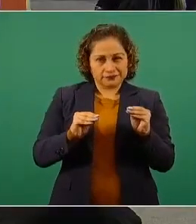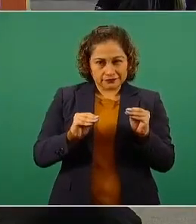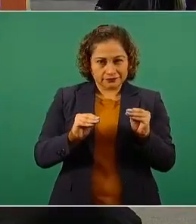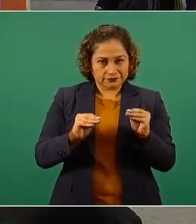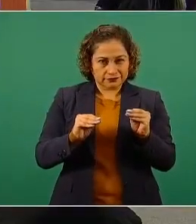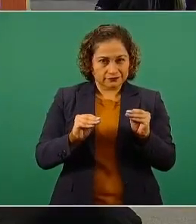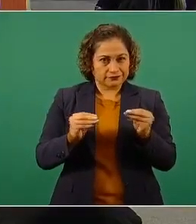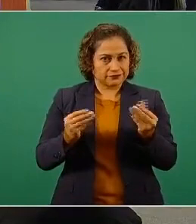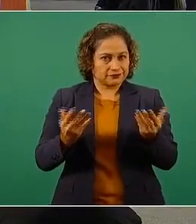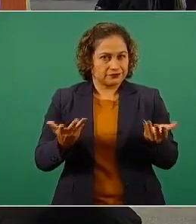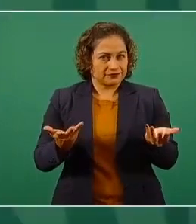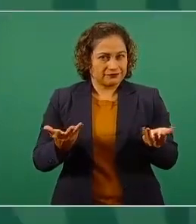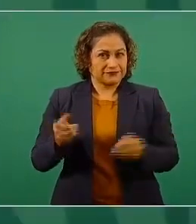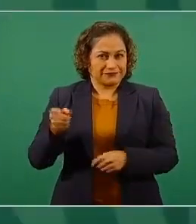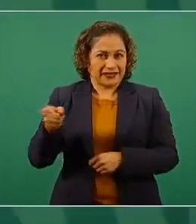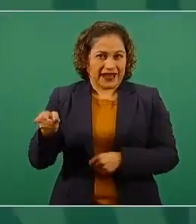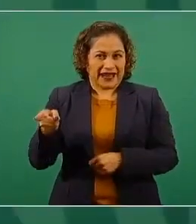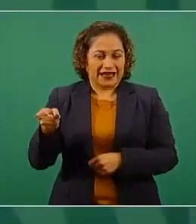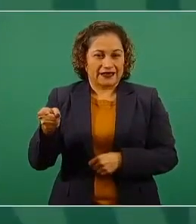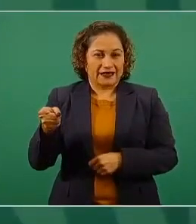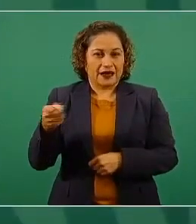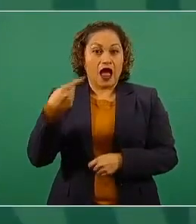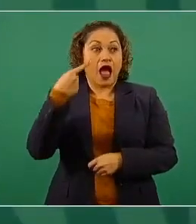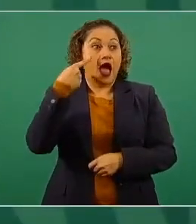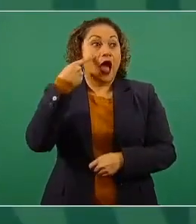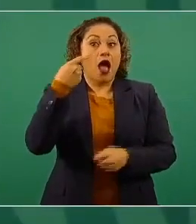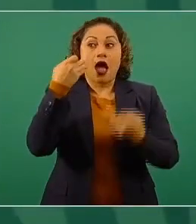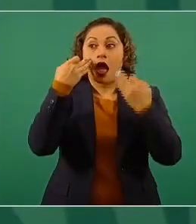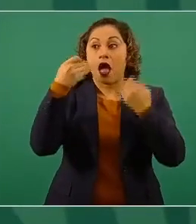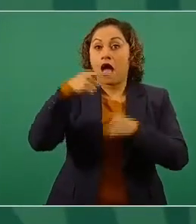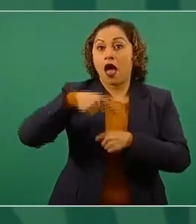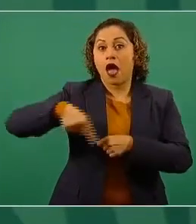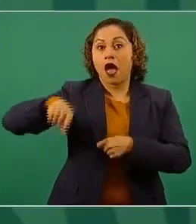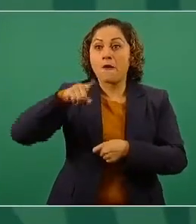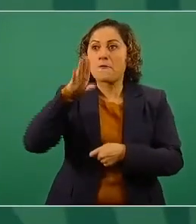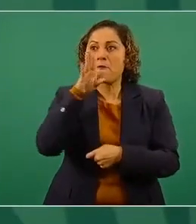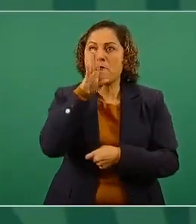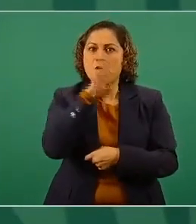Lo que mostraba el mal manejo, la ineficiencia